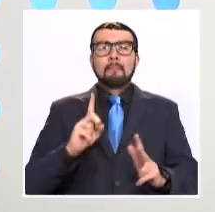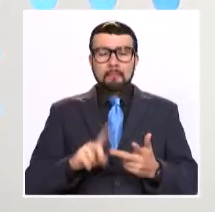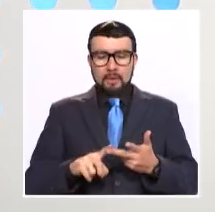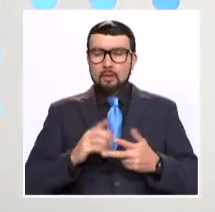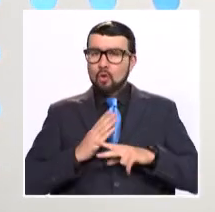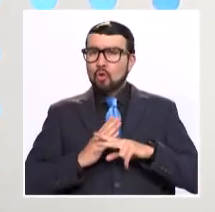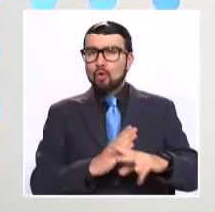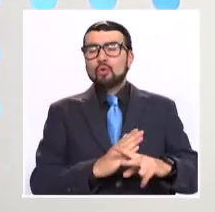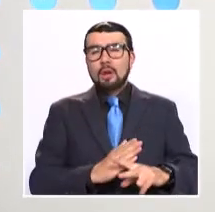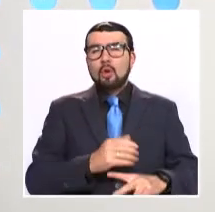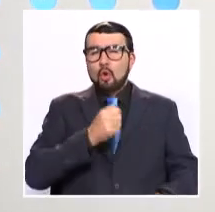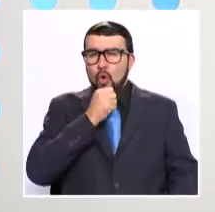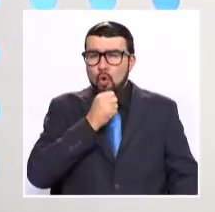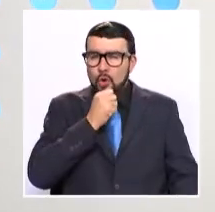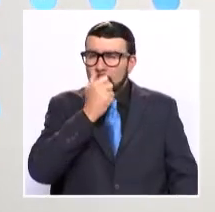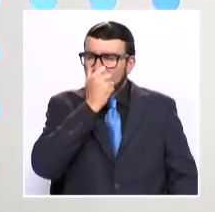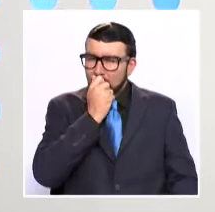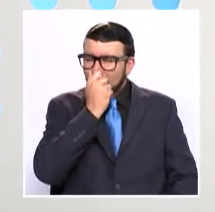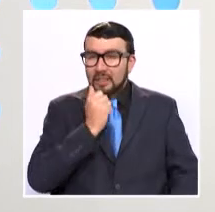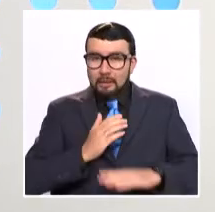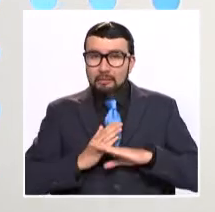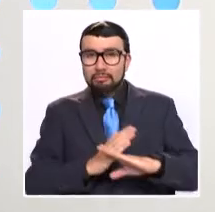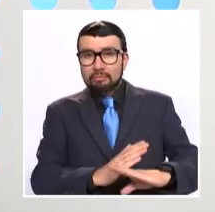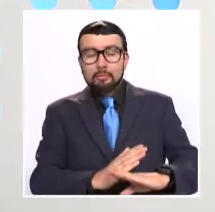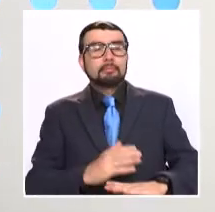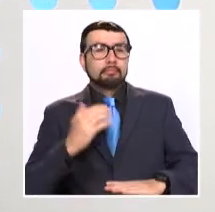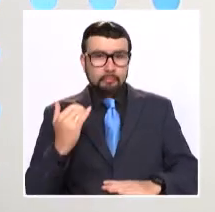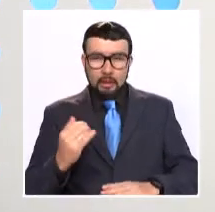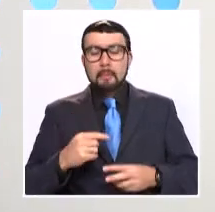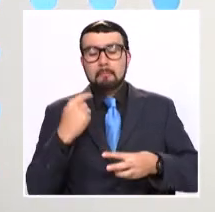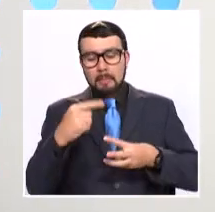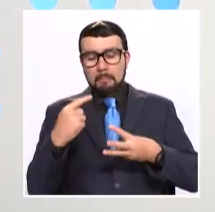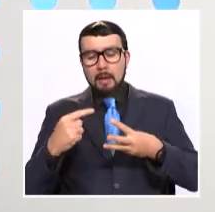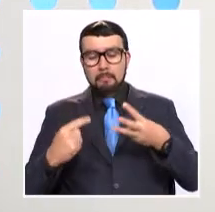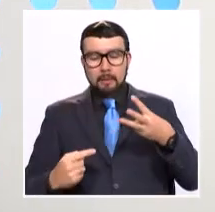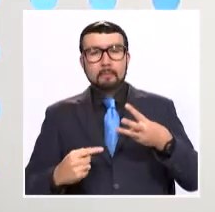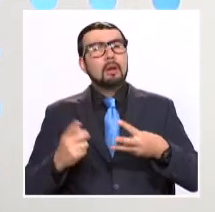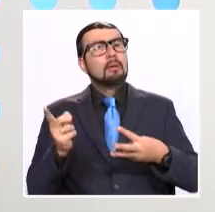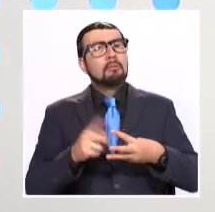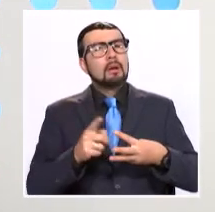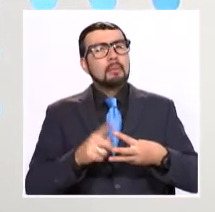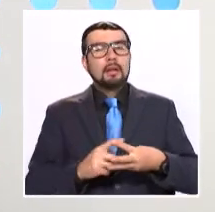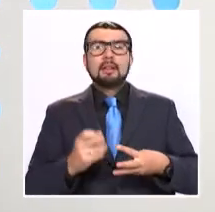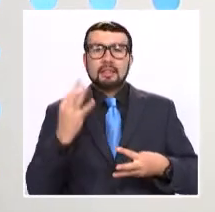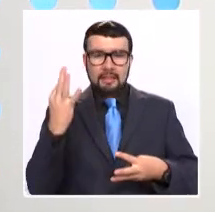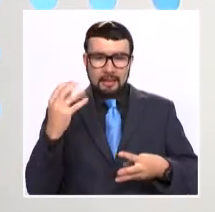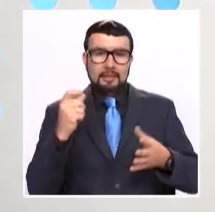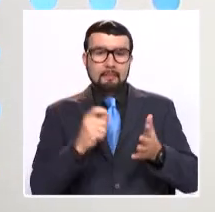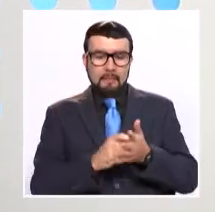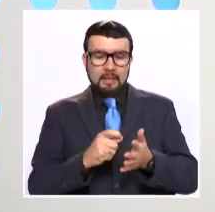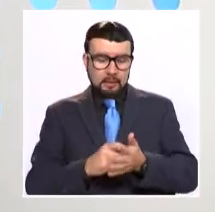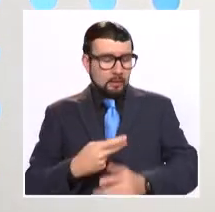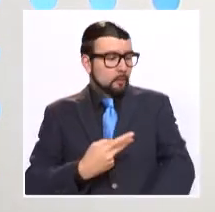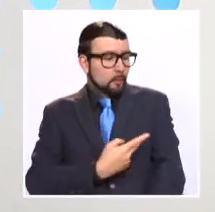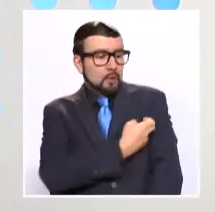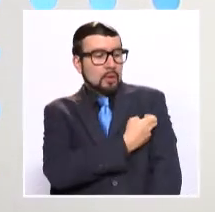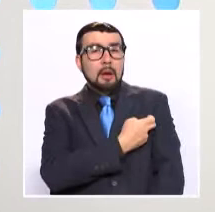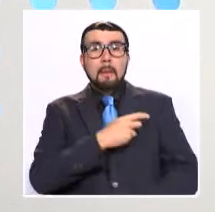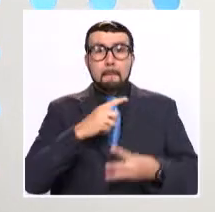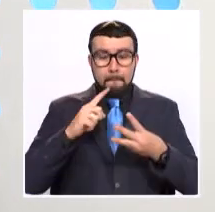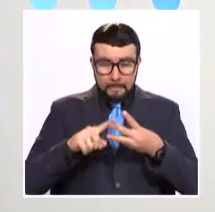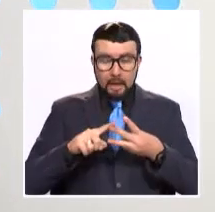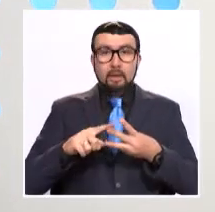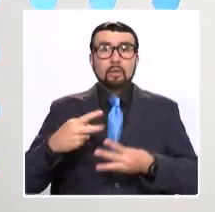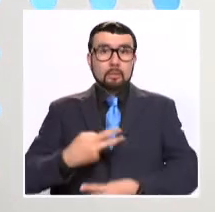influenza. Entonces son las vacunas básicas que se le exigen. De la vacuna del tétano son 3 dosis, pero si se pone la de la tosferina, ya